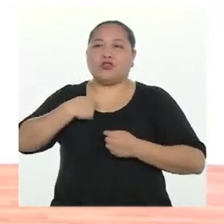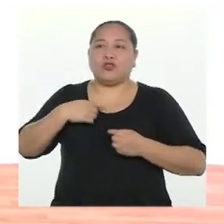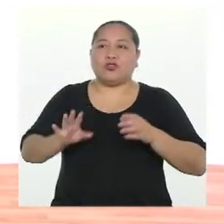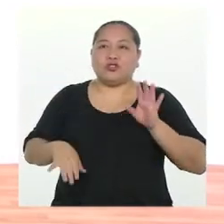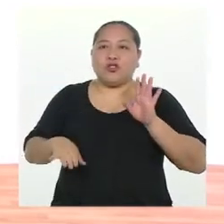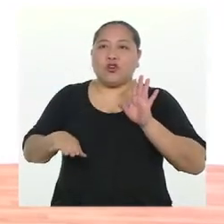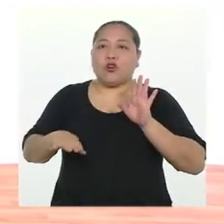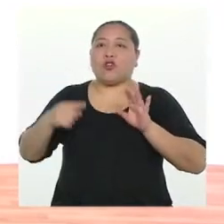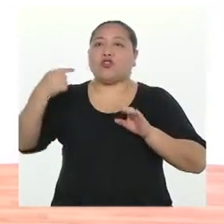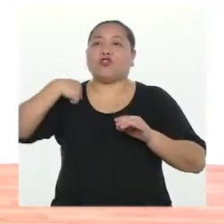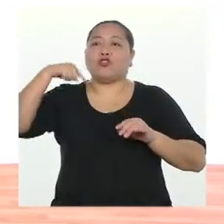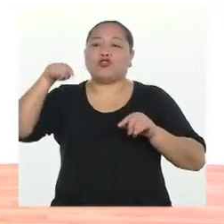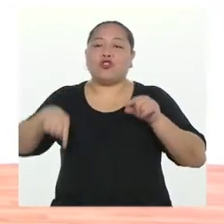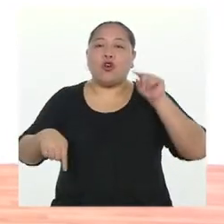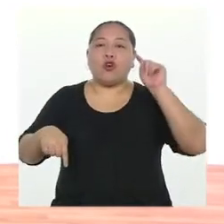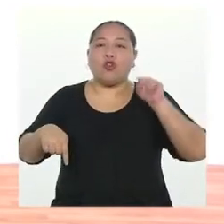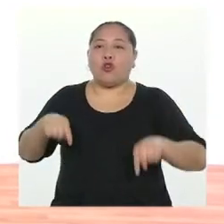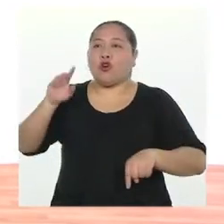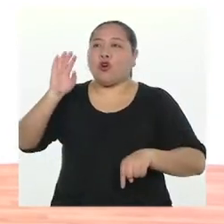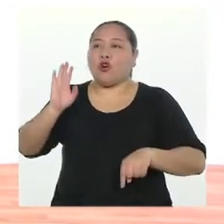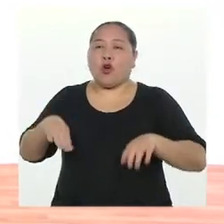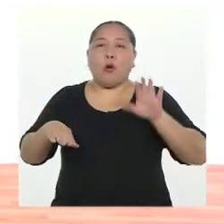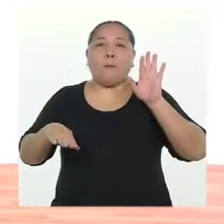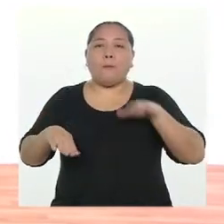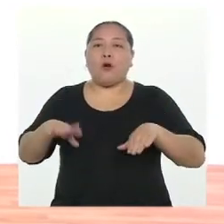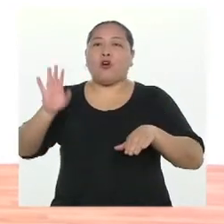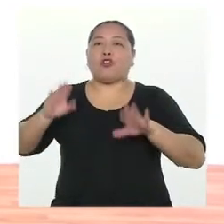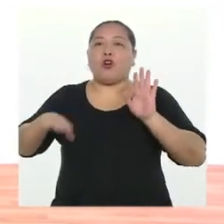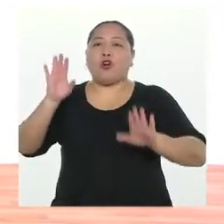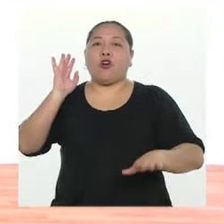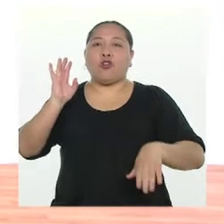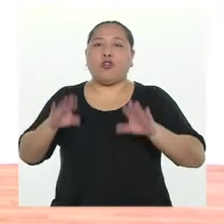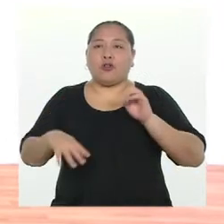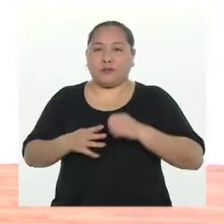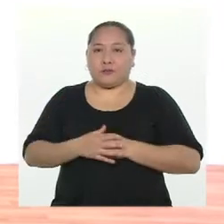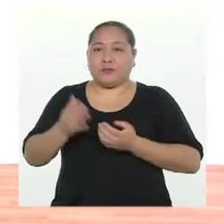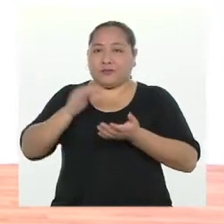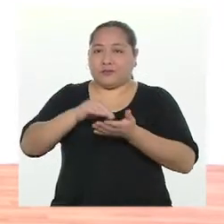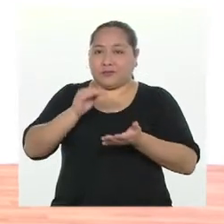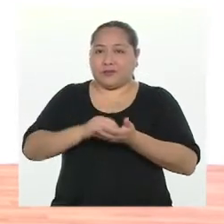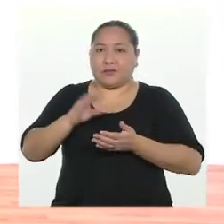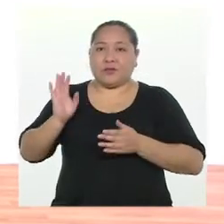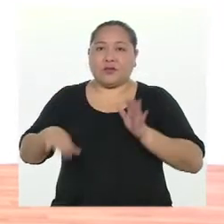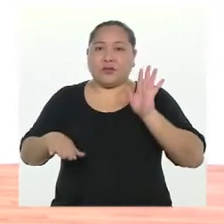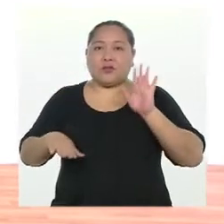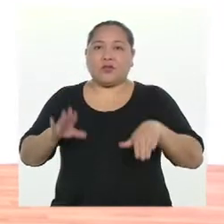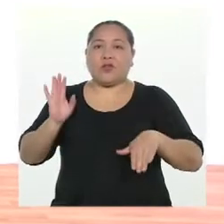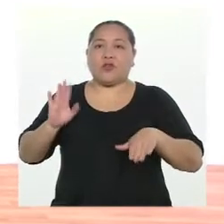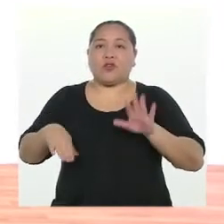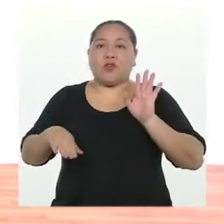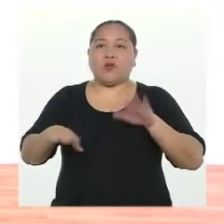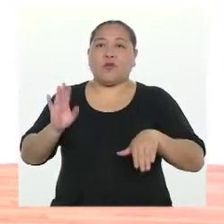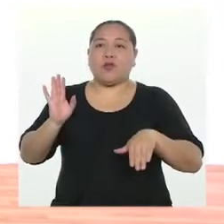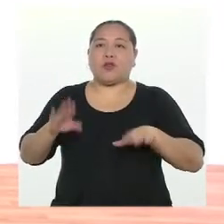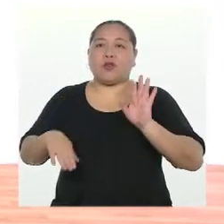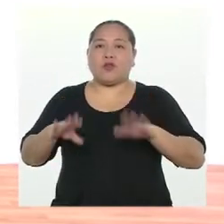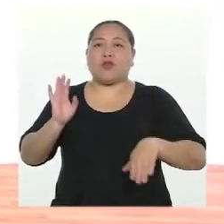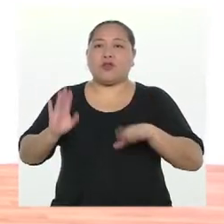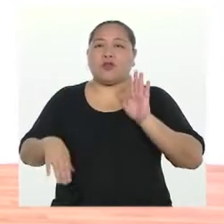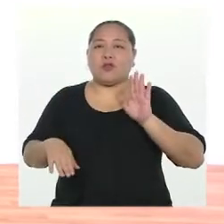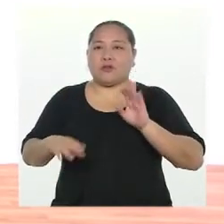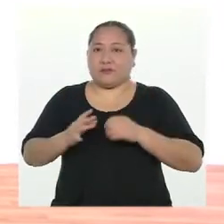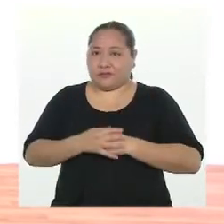no como rocoto. Eso es. Inténtalo una vez más. Yo no como